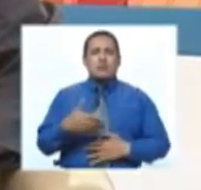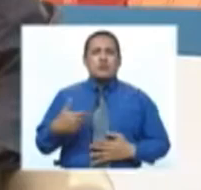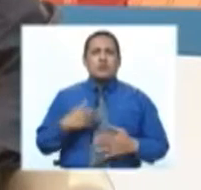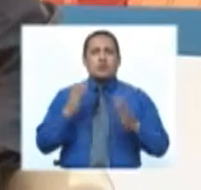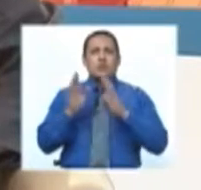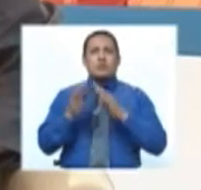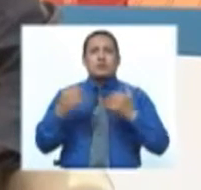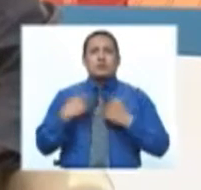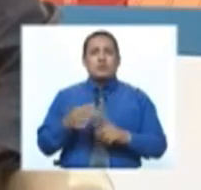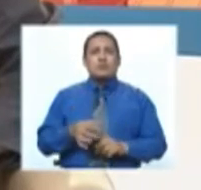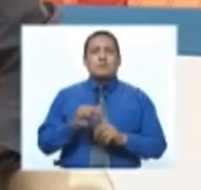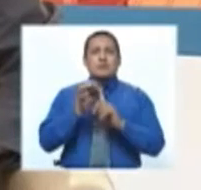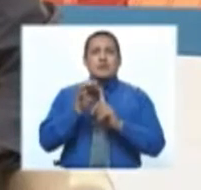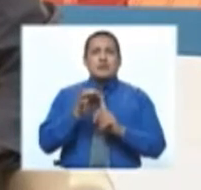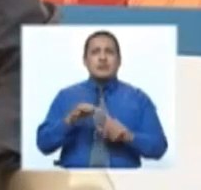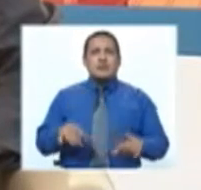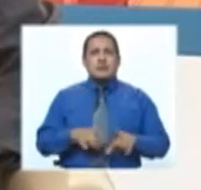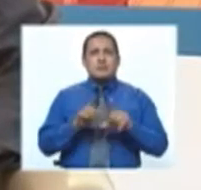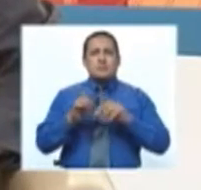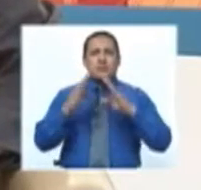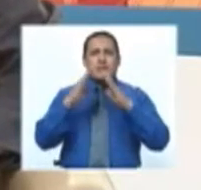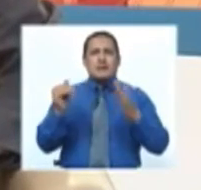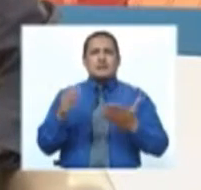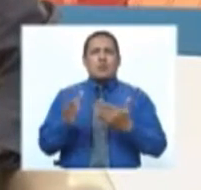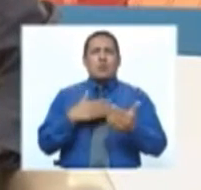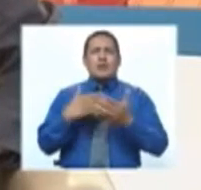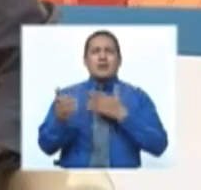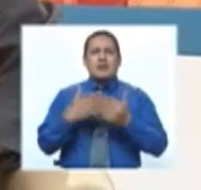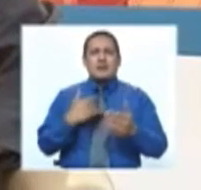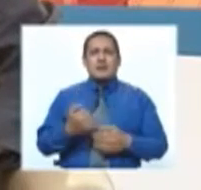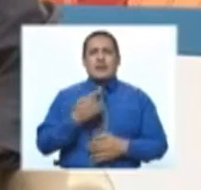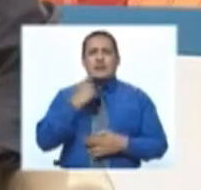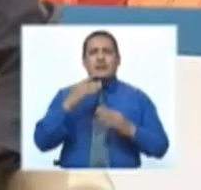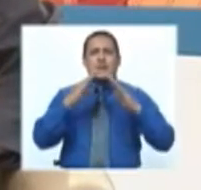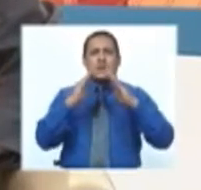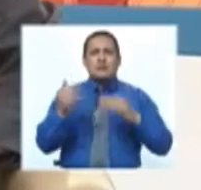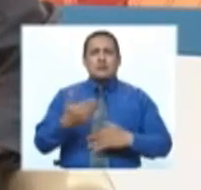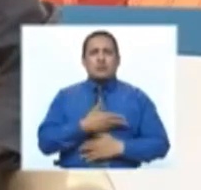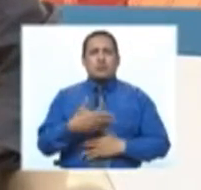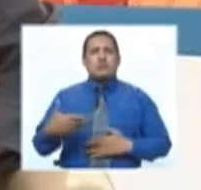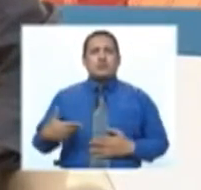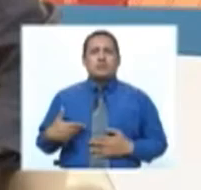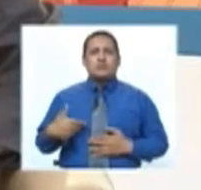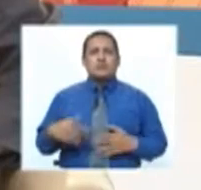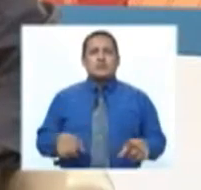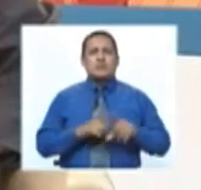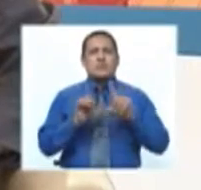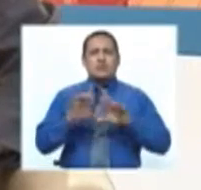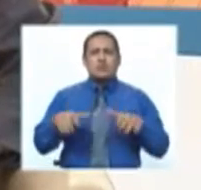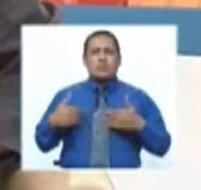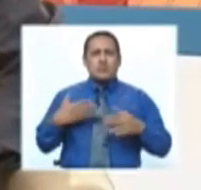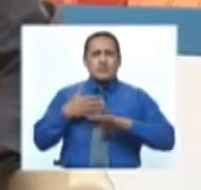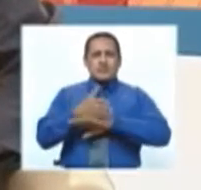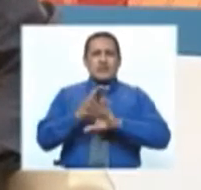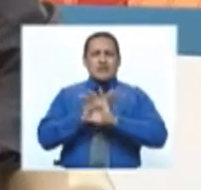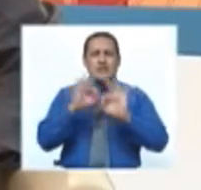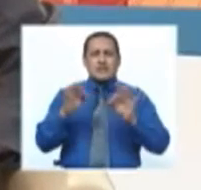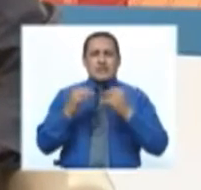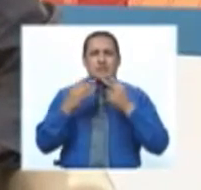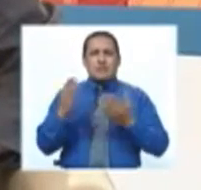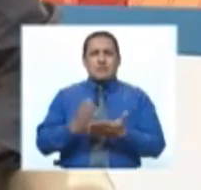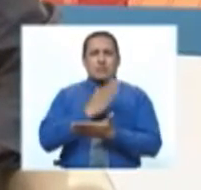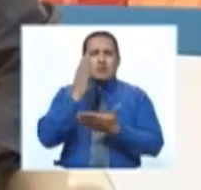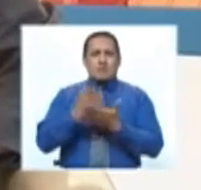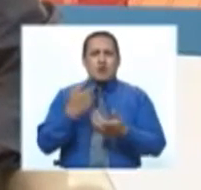caso, que tiene una particularidad especial, ¿no? No es un inmueble cualquiera, es la sede de un gobierno, y no puede entrar entonces al